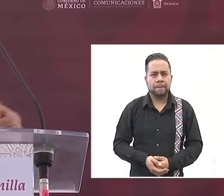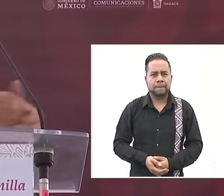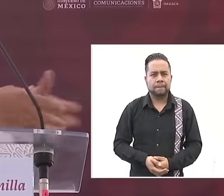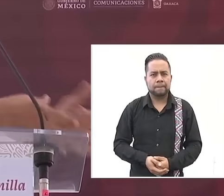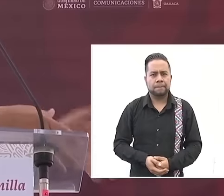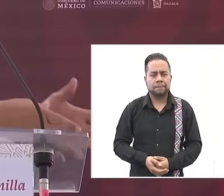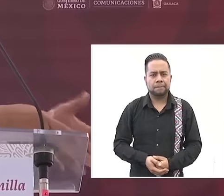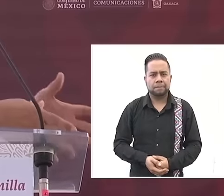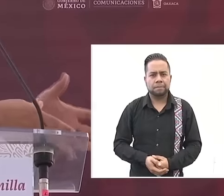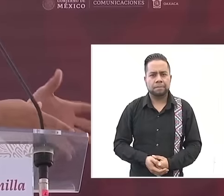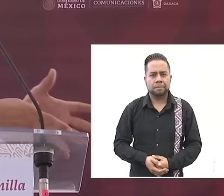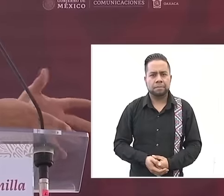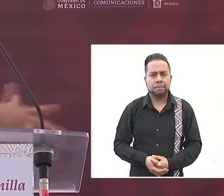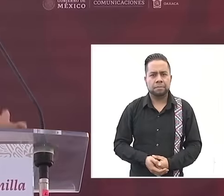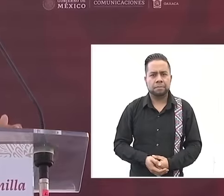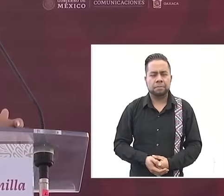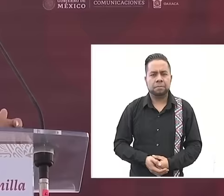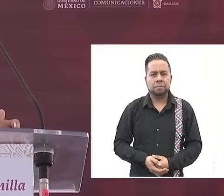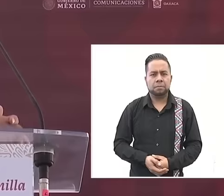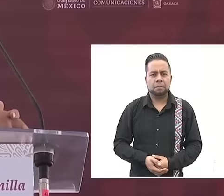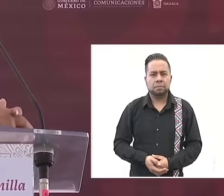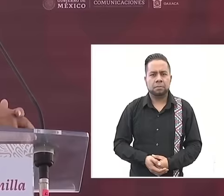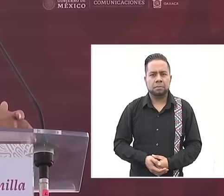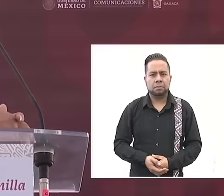un cesto.